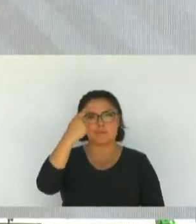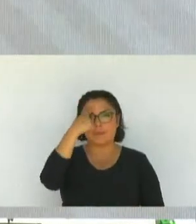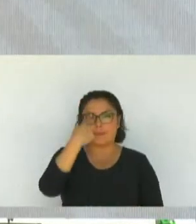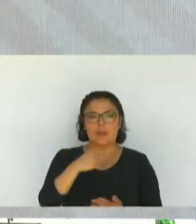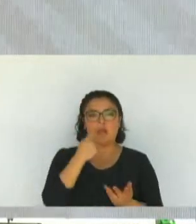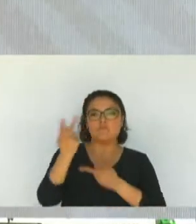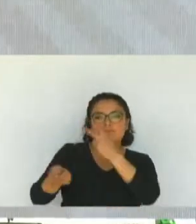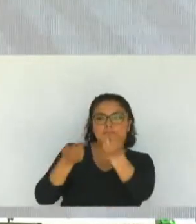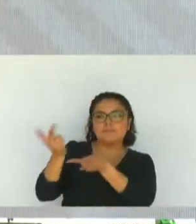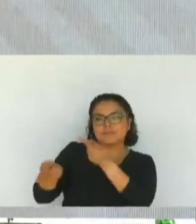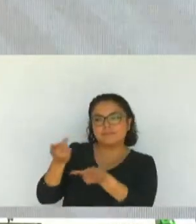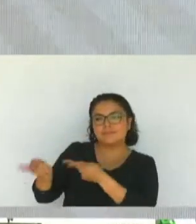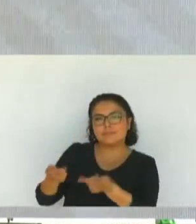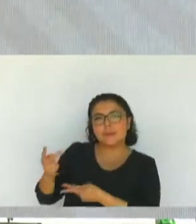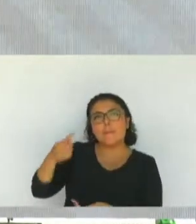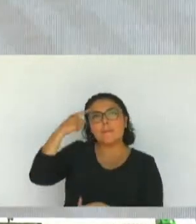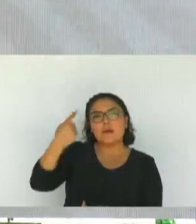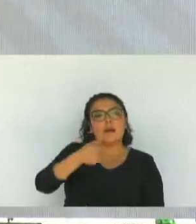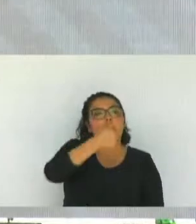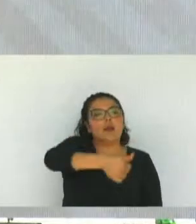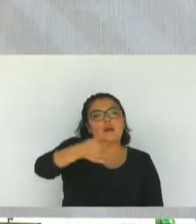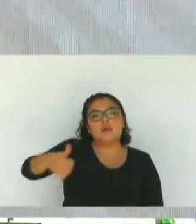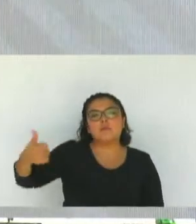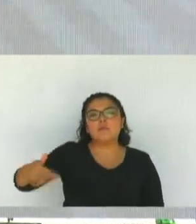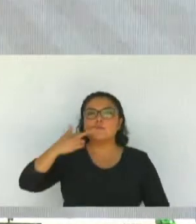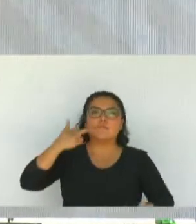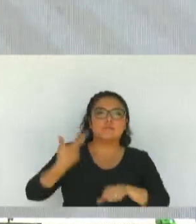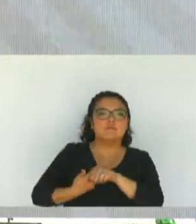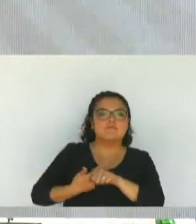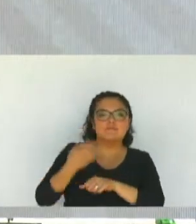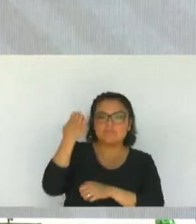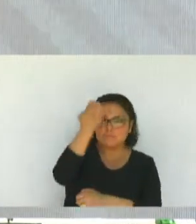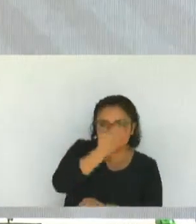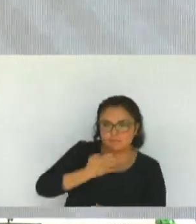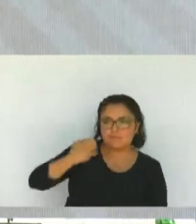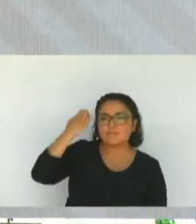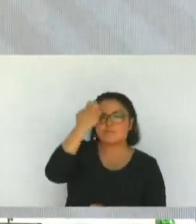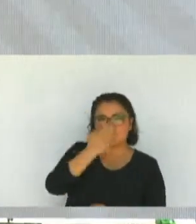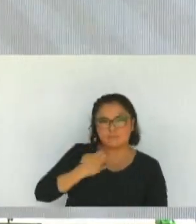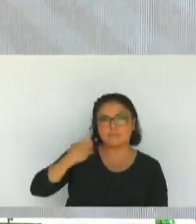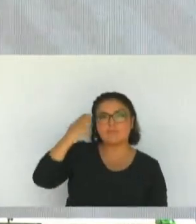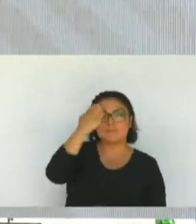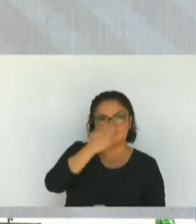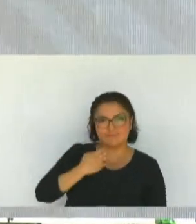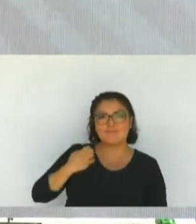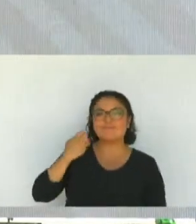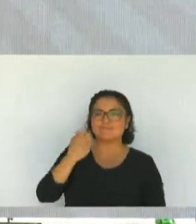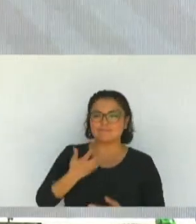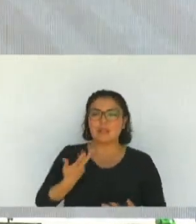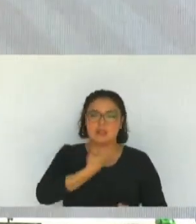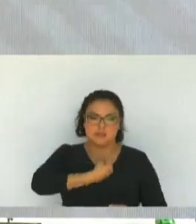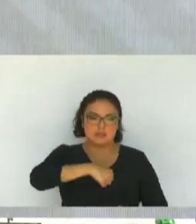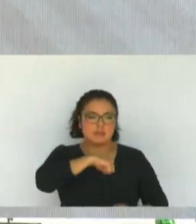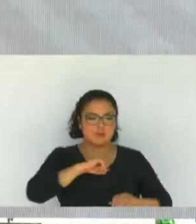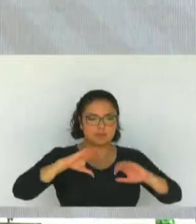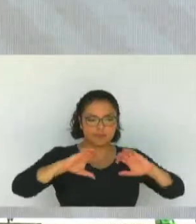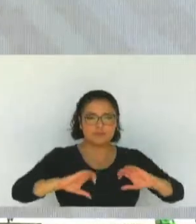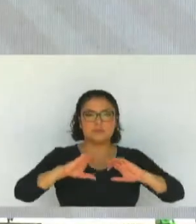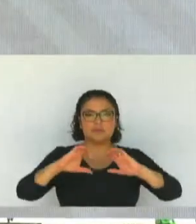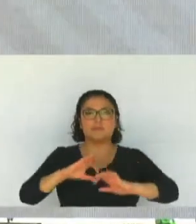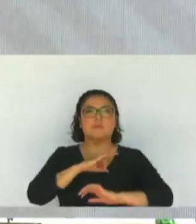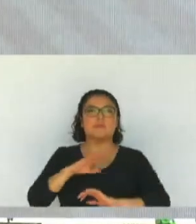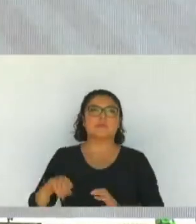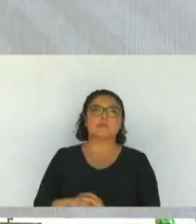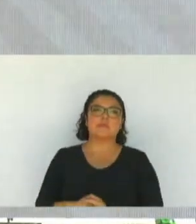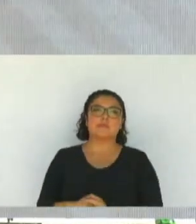sector, para que cada empresa realizara su autoevaluación de protocolo de seguridad sanitaria. ¿Qué medidas debían de cumplir y